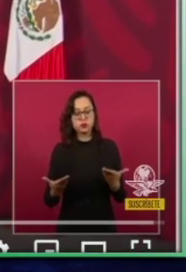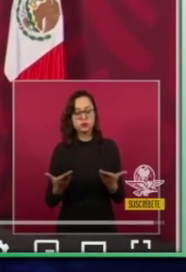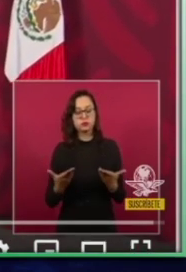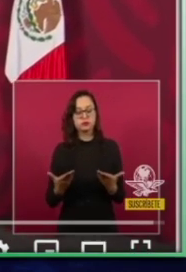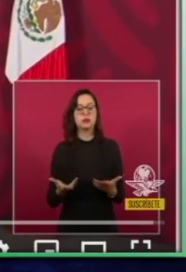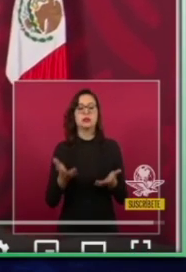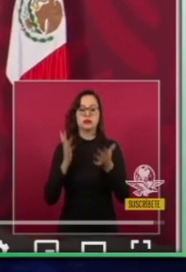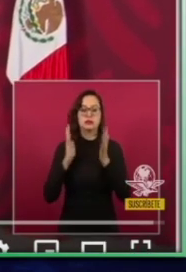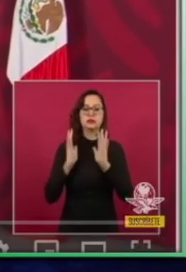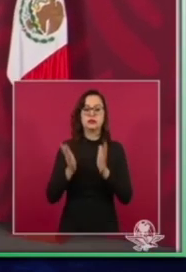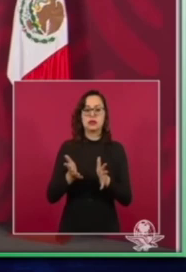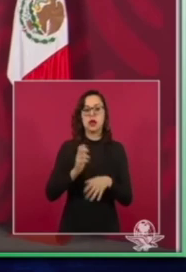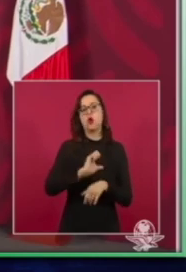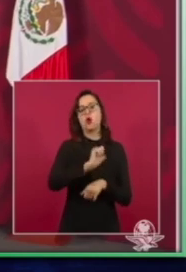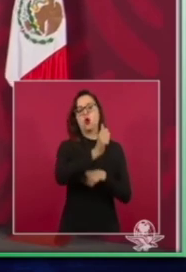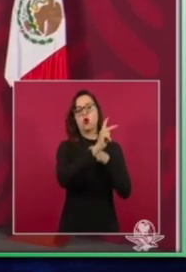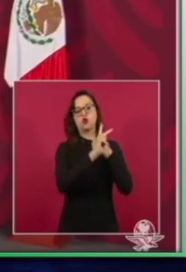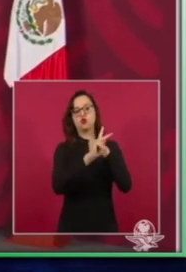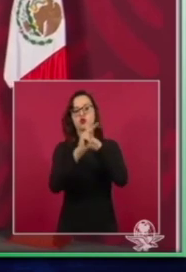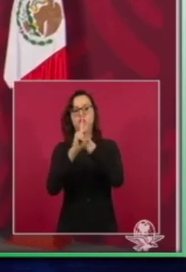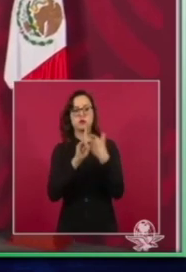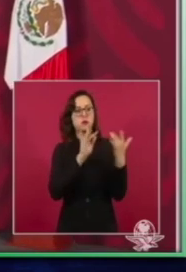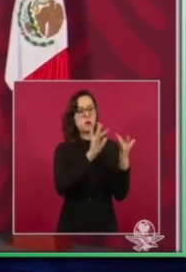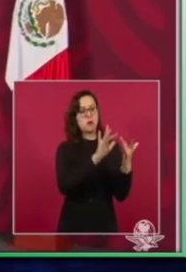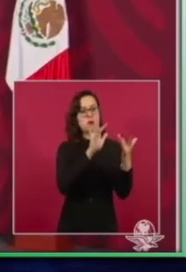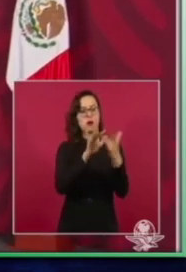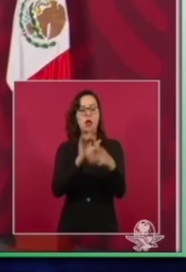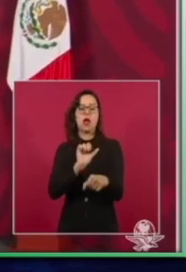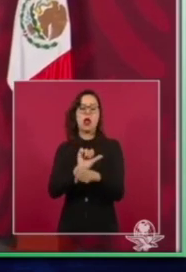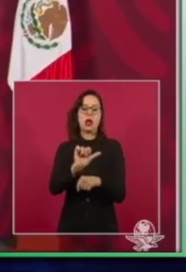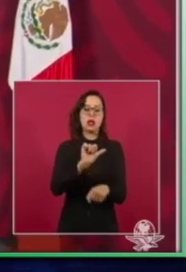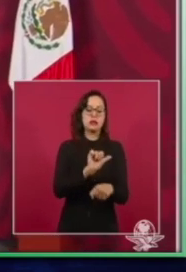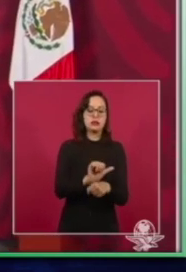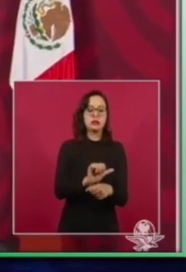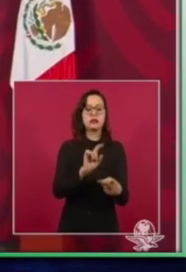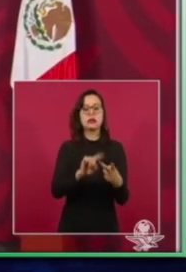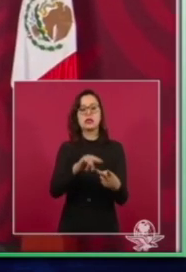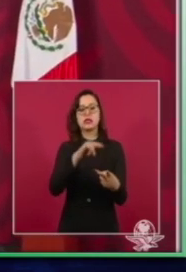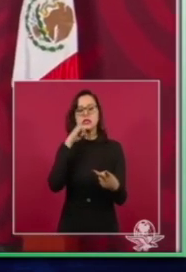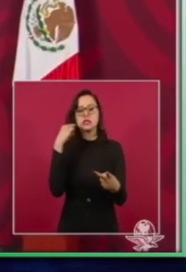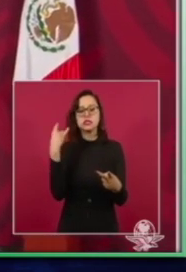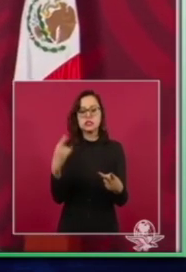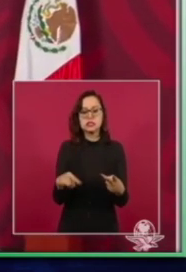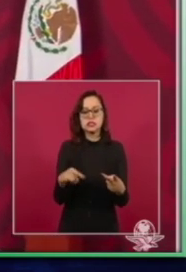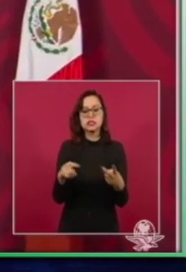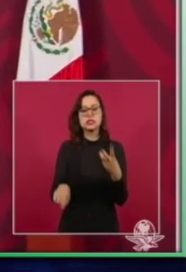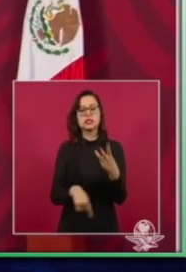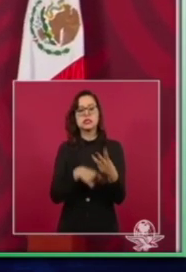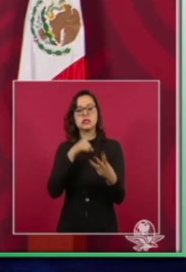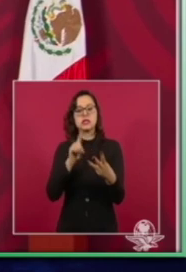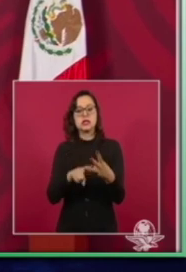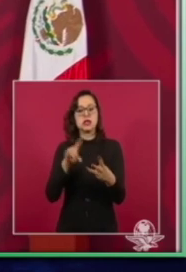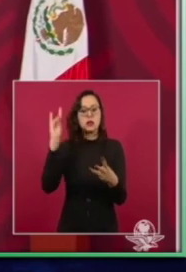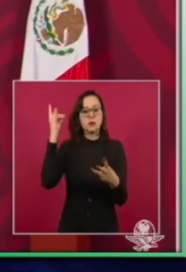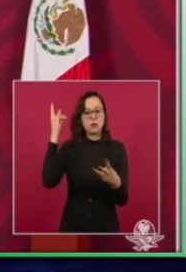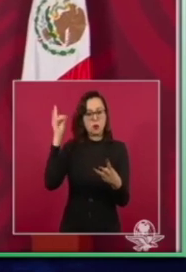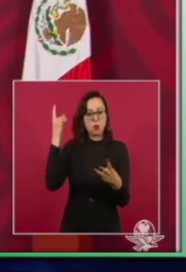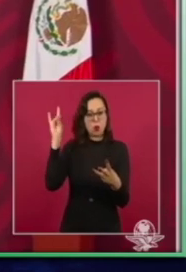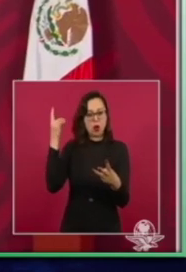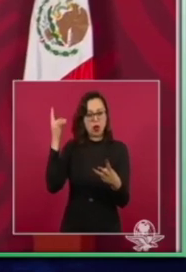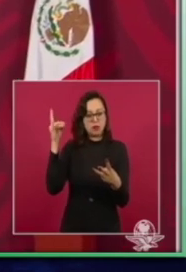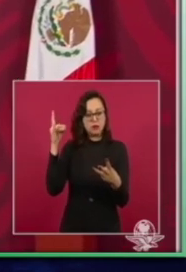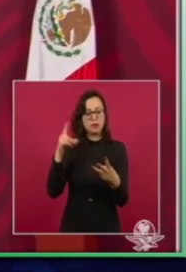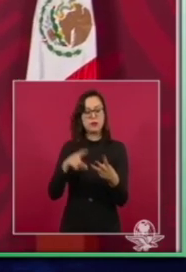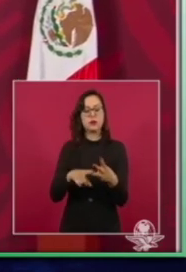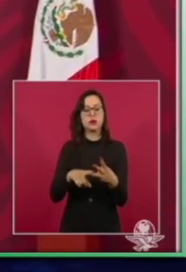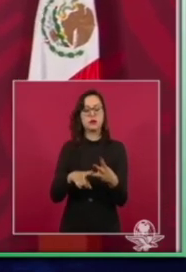comunicación con los gobiernos de Argentina, de Chile, de Bolivia,